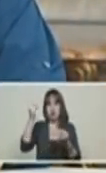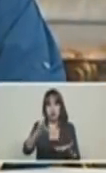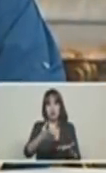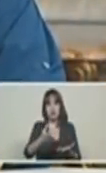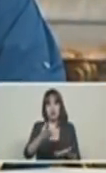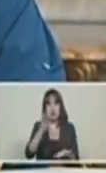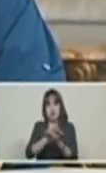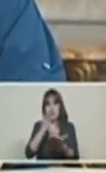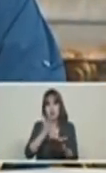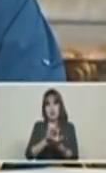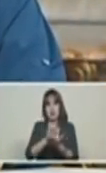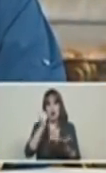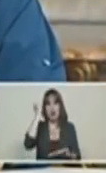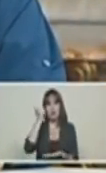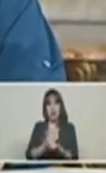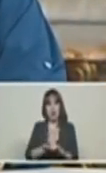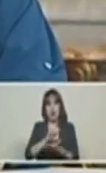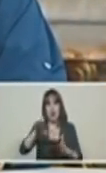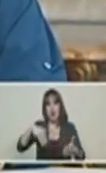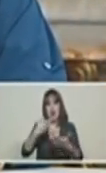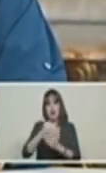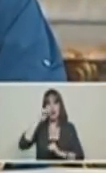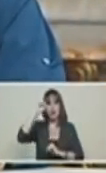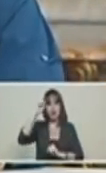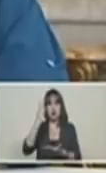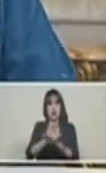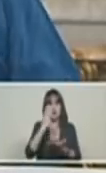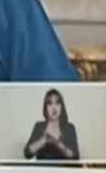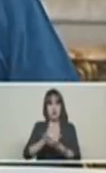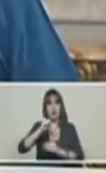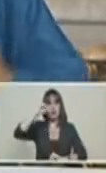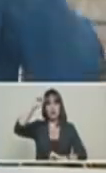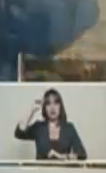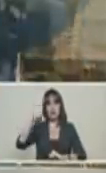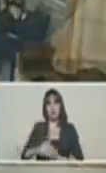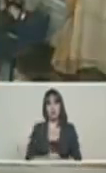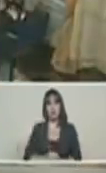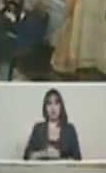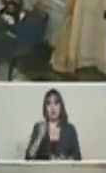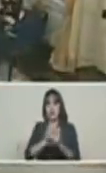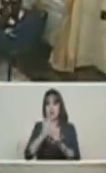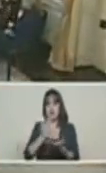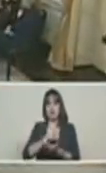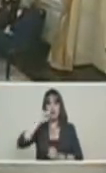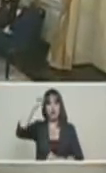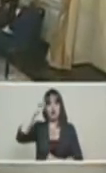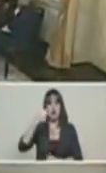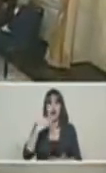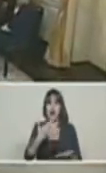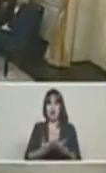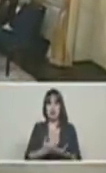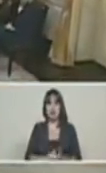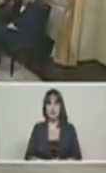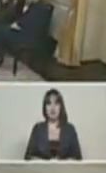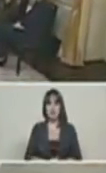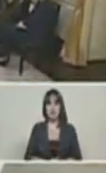por siempre. Amén. Hasta la victoria siempre. Venceremos. Por siempre venceremos. Gracias.